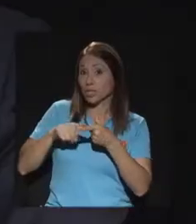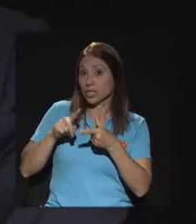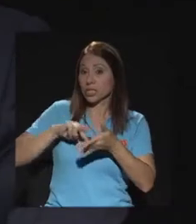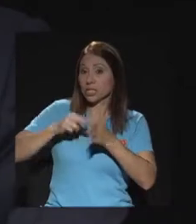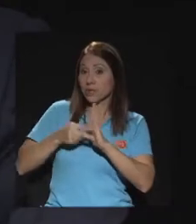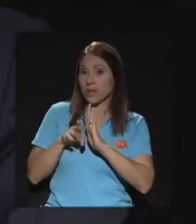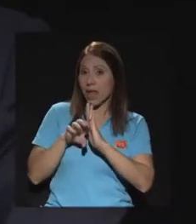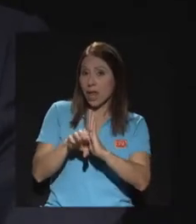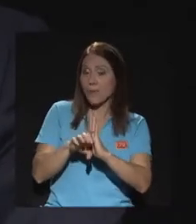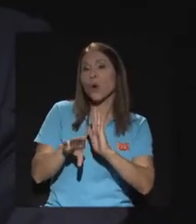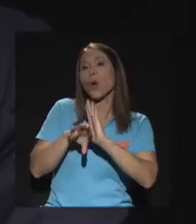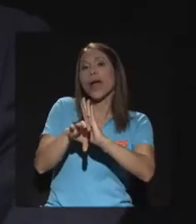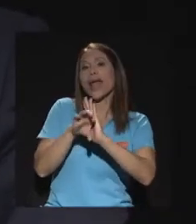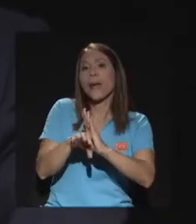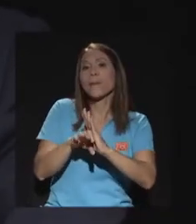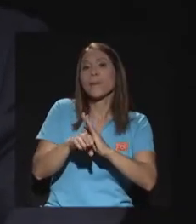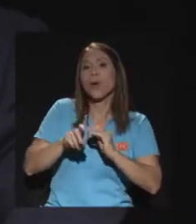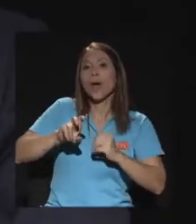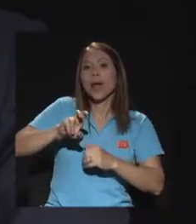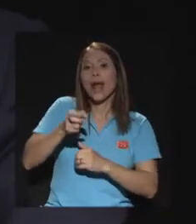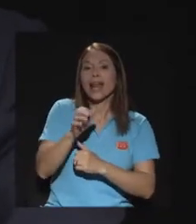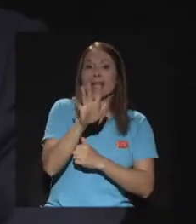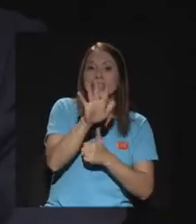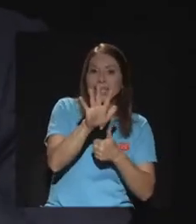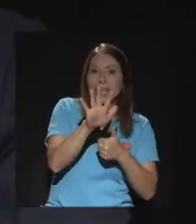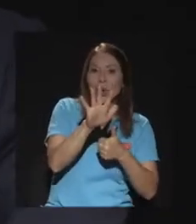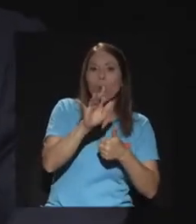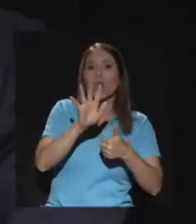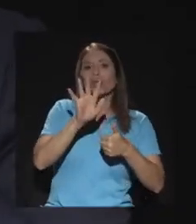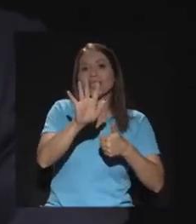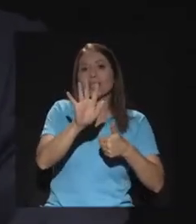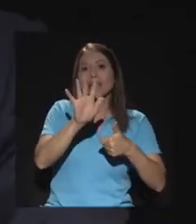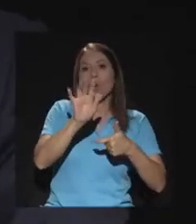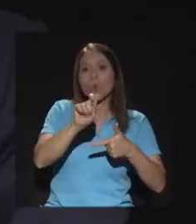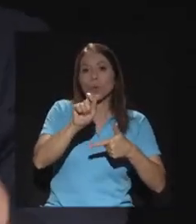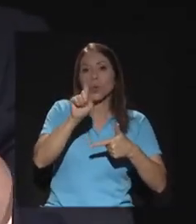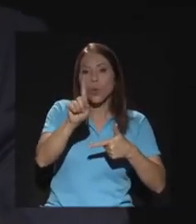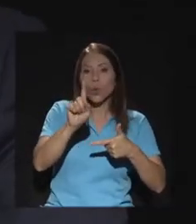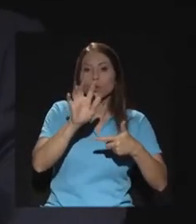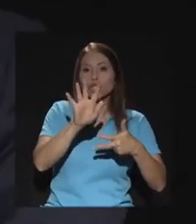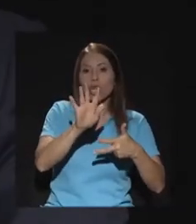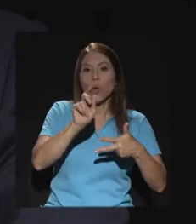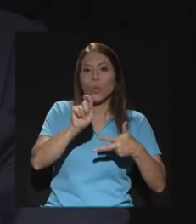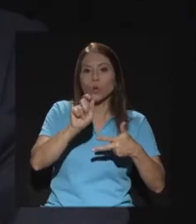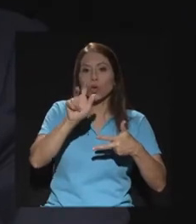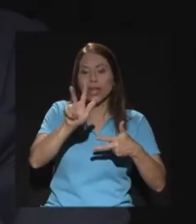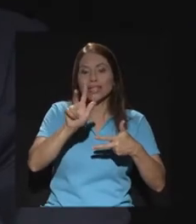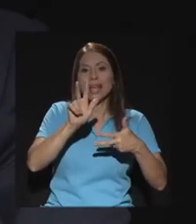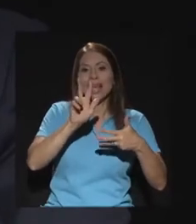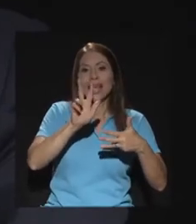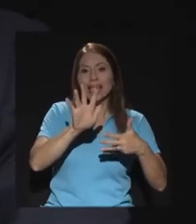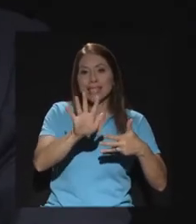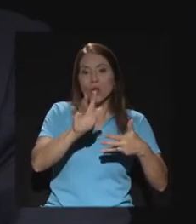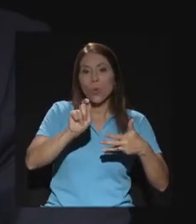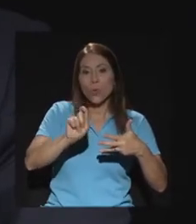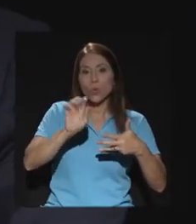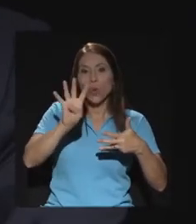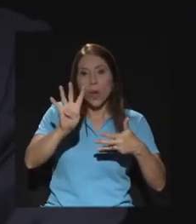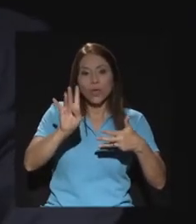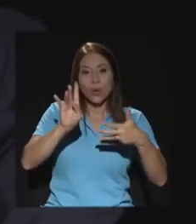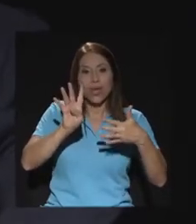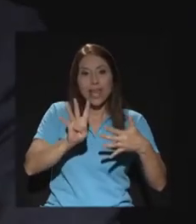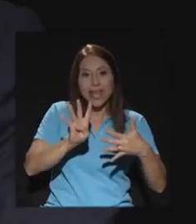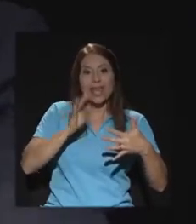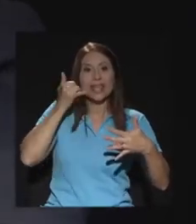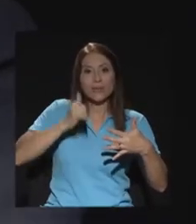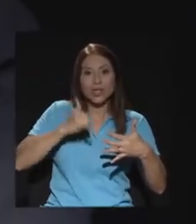como tener canal 5, 5.1, 5.2, 5.3 y 5.4, y también va a tener la posibilidad, obviamente, de los dispositivos móviles.